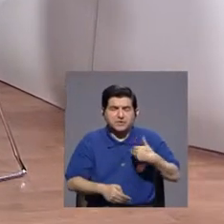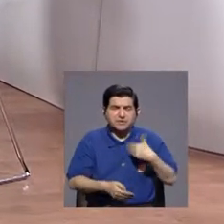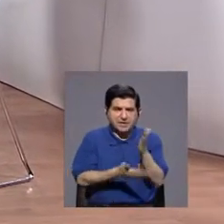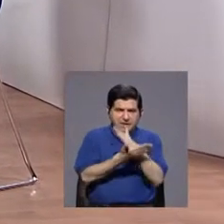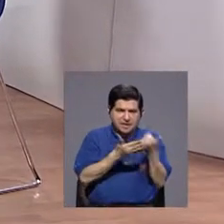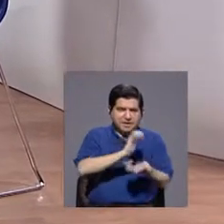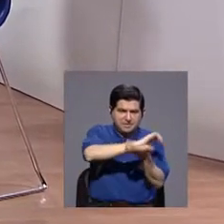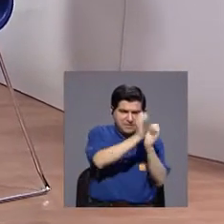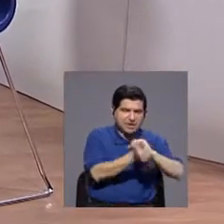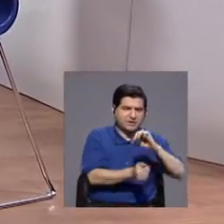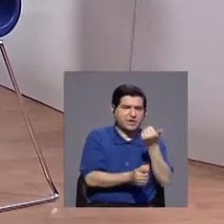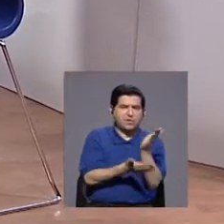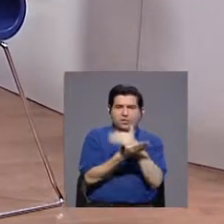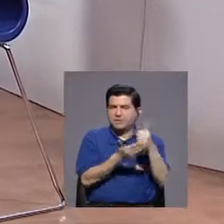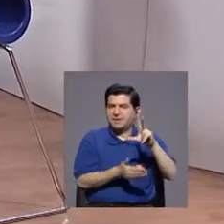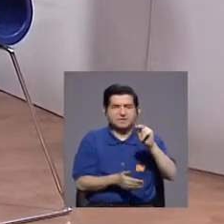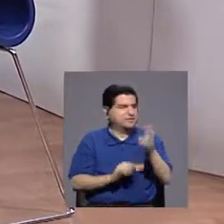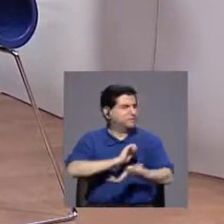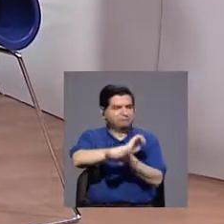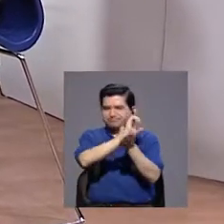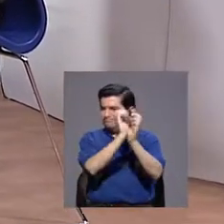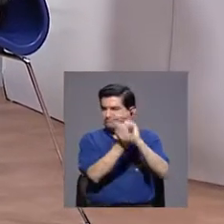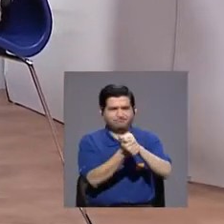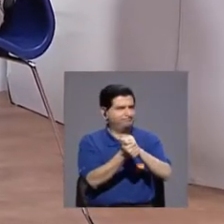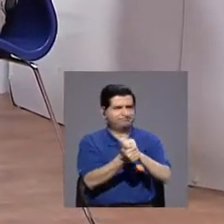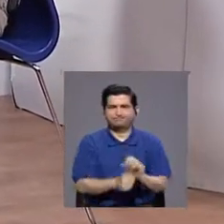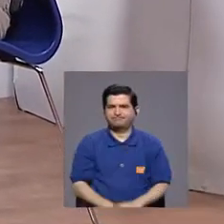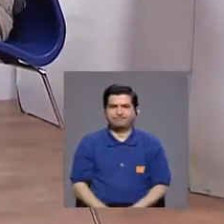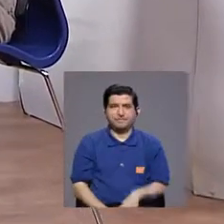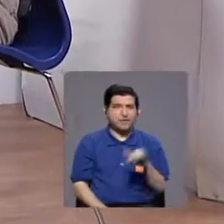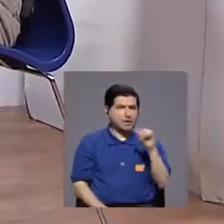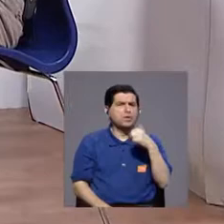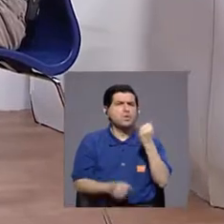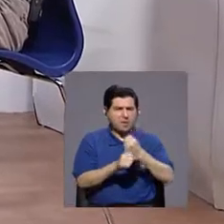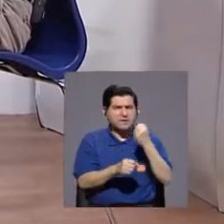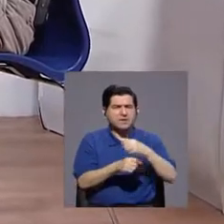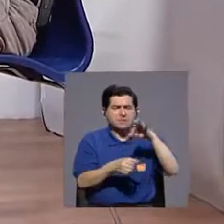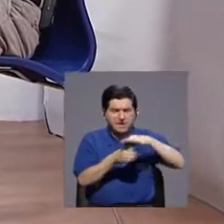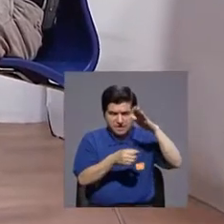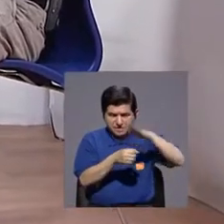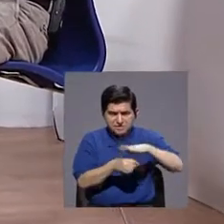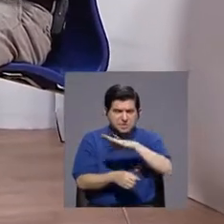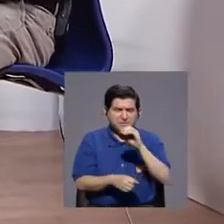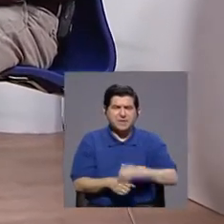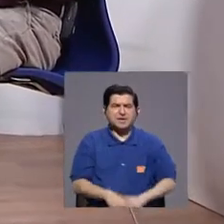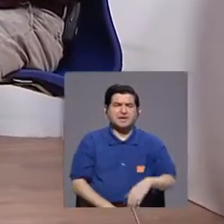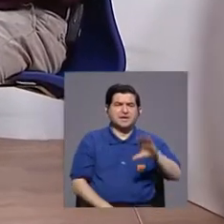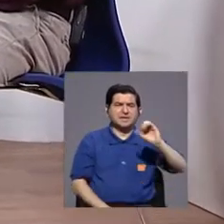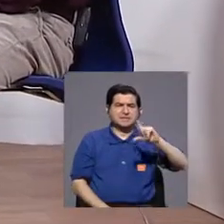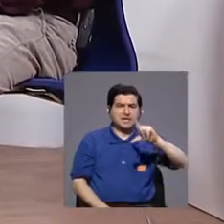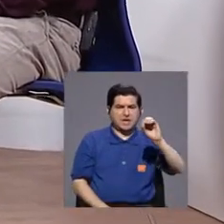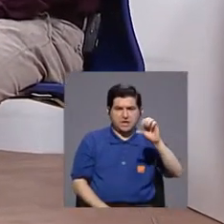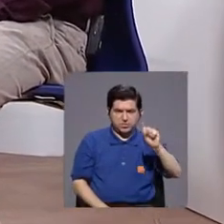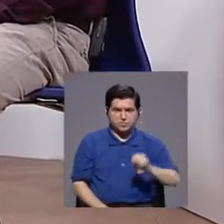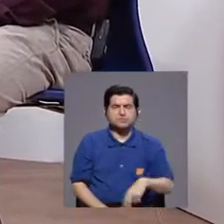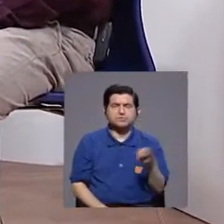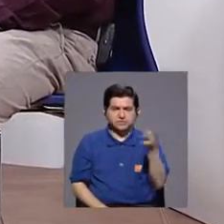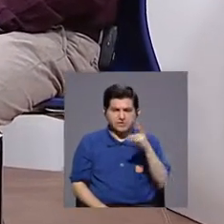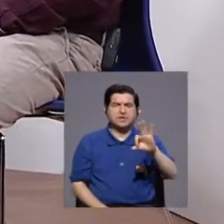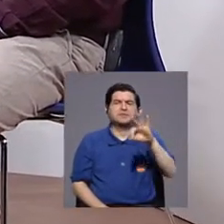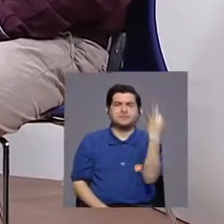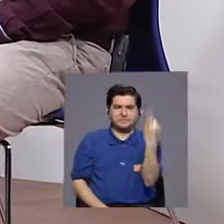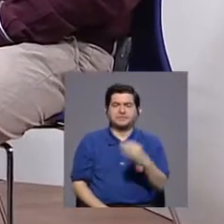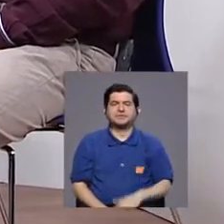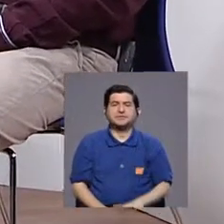montada y otra parte que no esté montada ustedes actualmente a rangos semillas y con kyle trabajamos con los dos por las dos vías